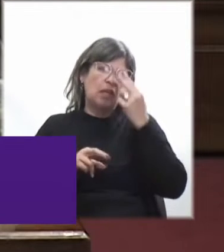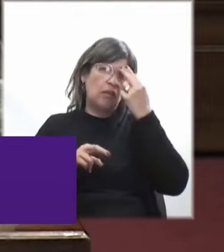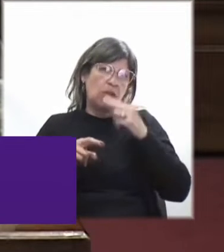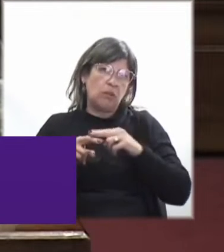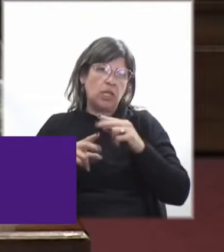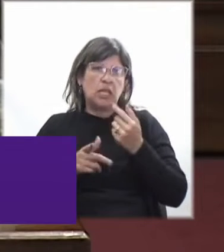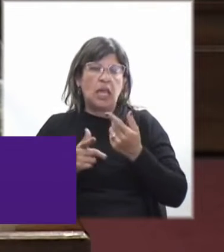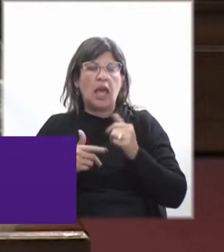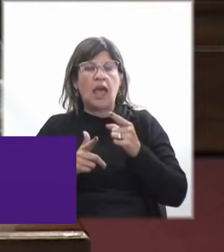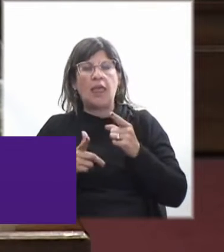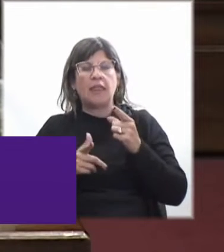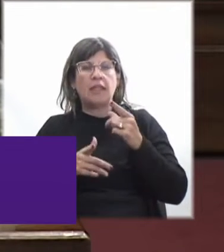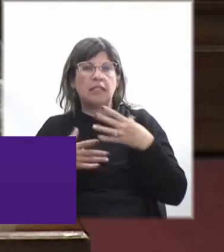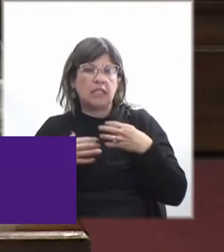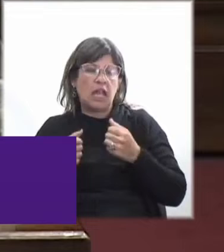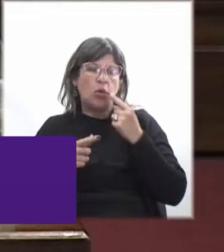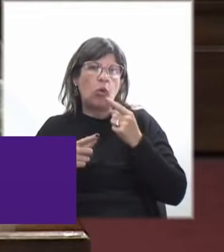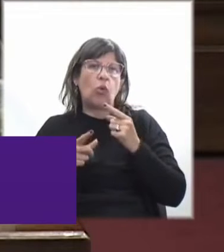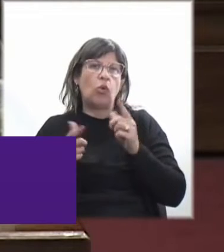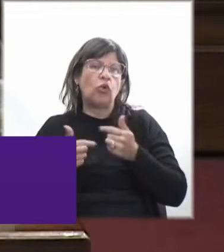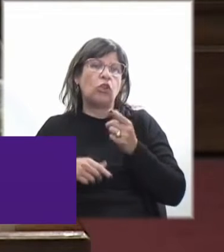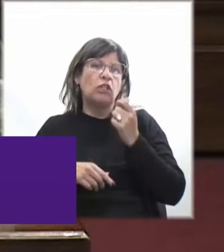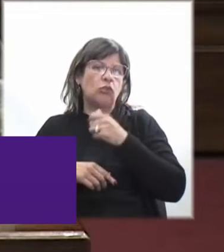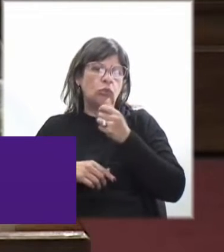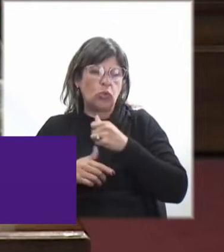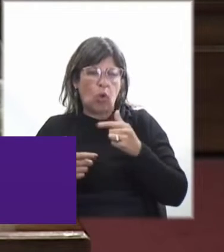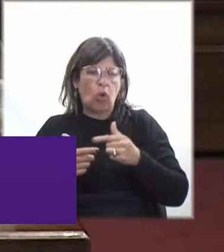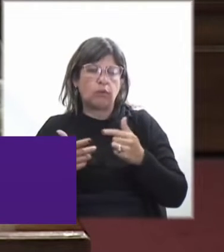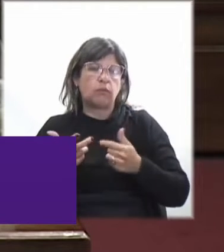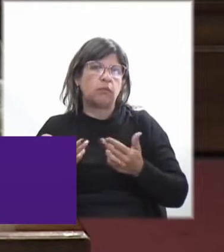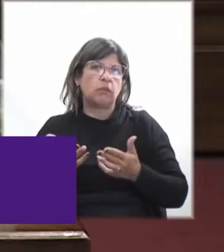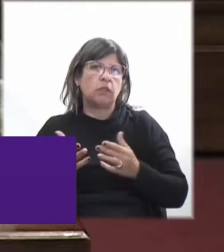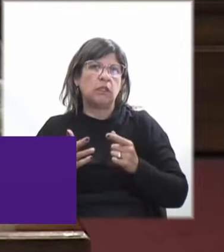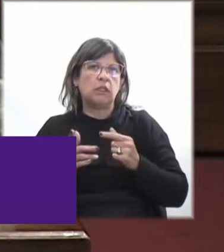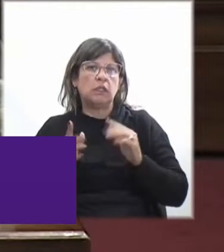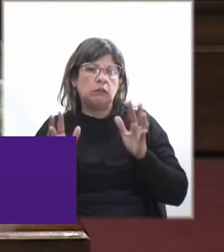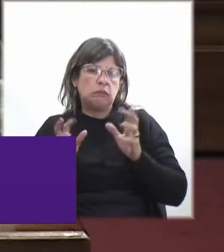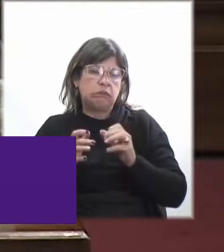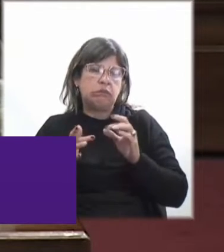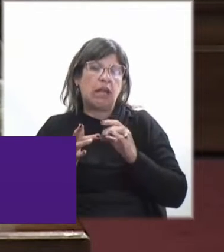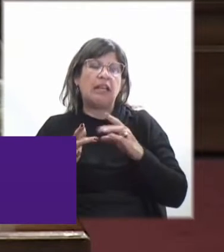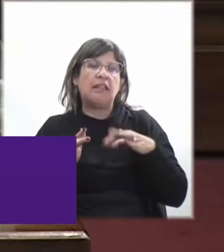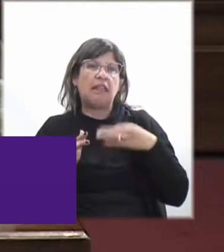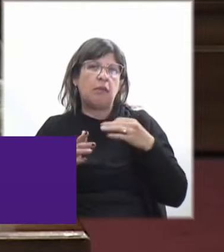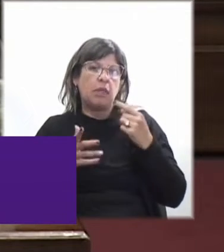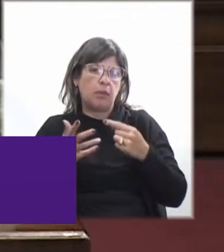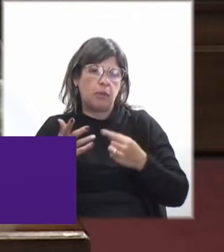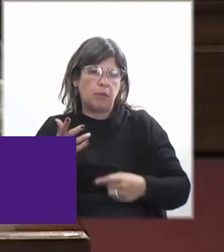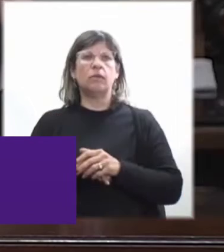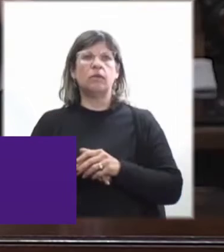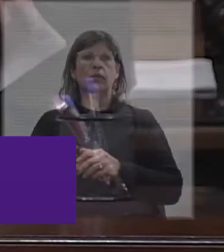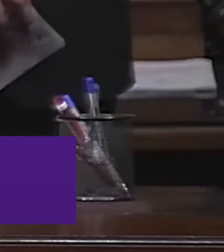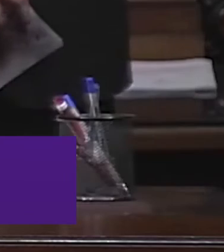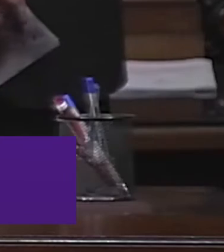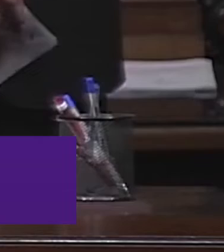sucede en otras partes del mundo es que tomamos la decisión en favor de la vida Bueno es un proyecto que tiene 12 artículos que si uno